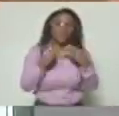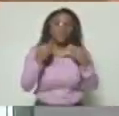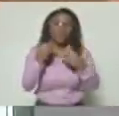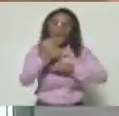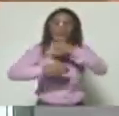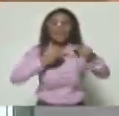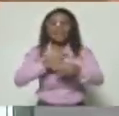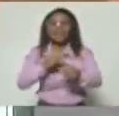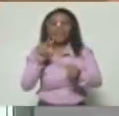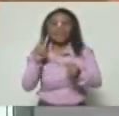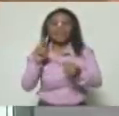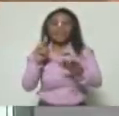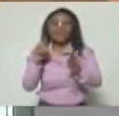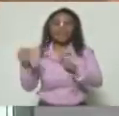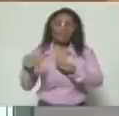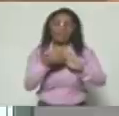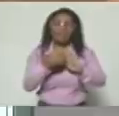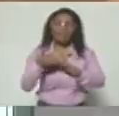balcanizar a Venezuela.